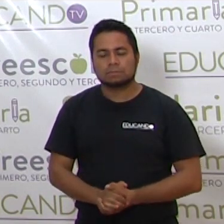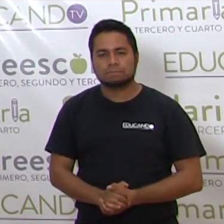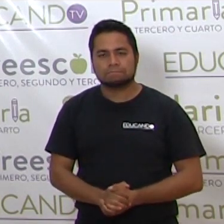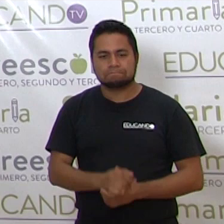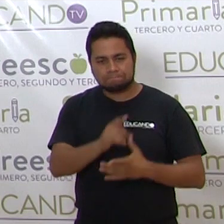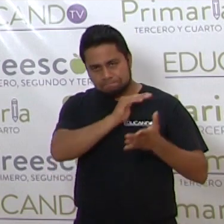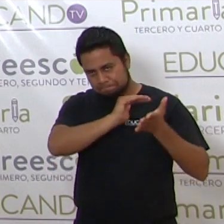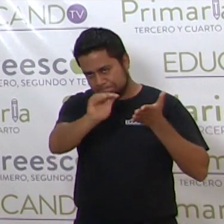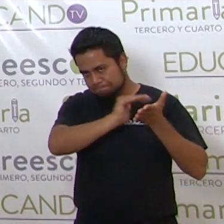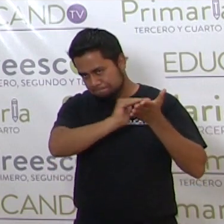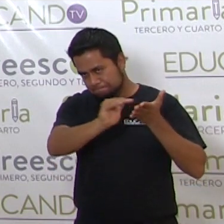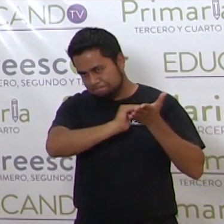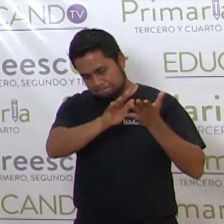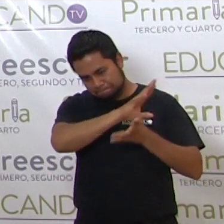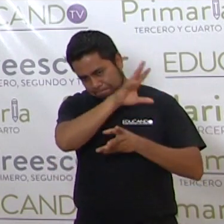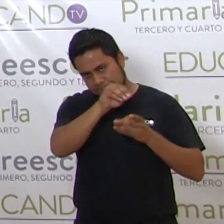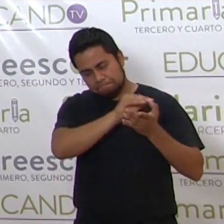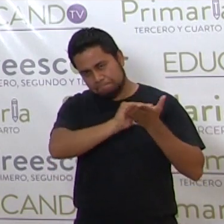vamos a borrar esto